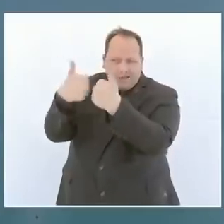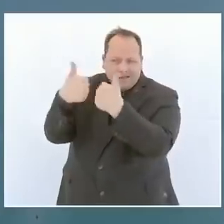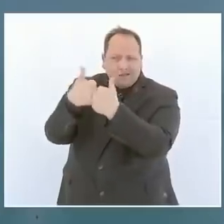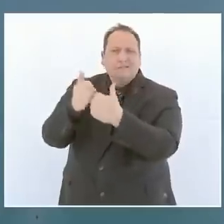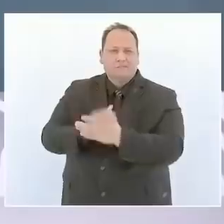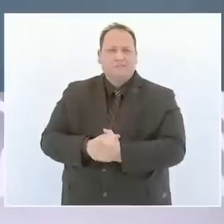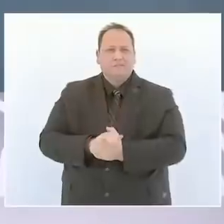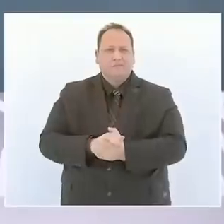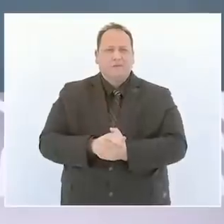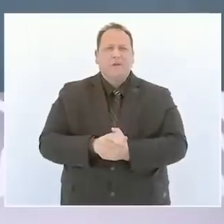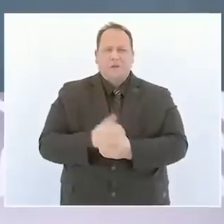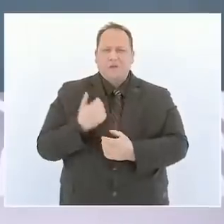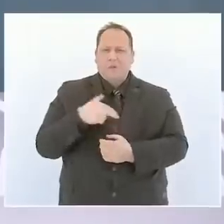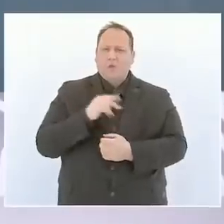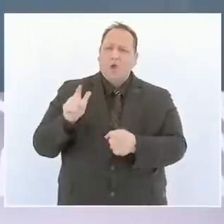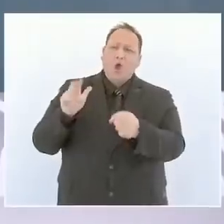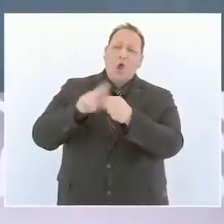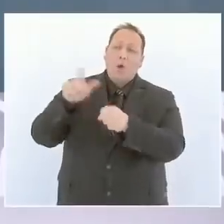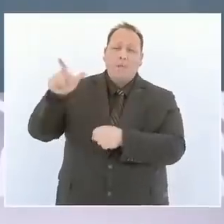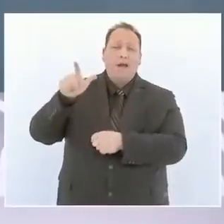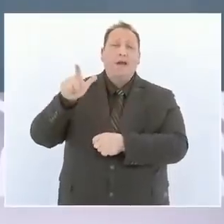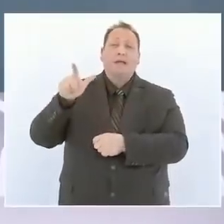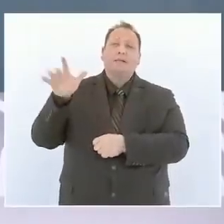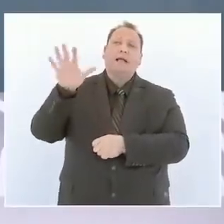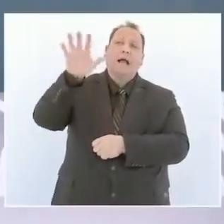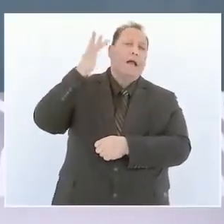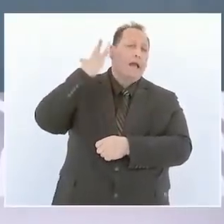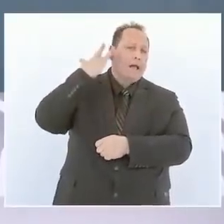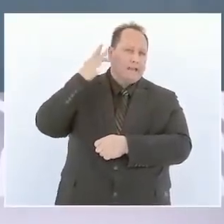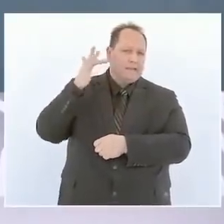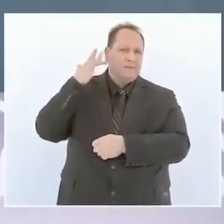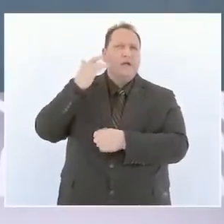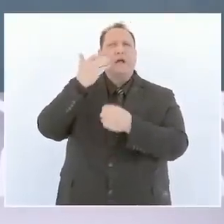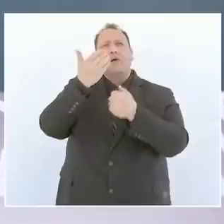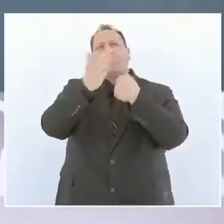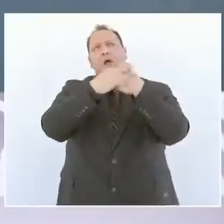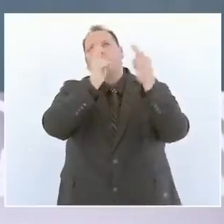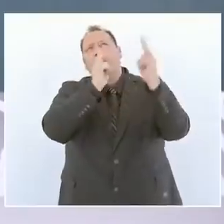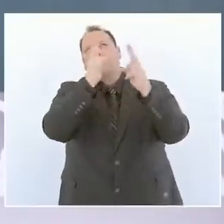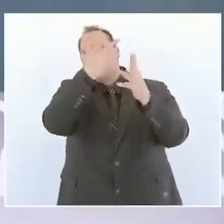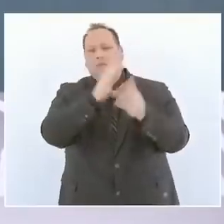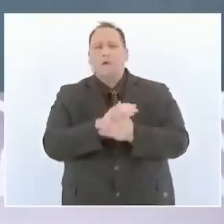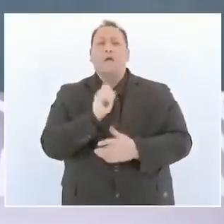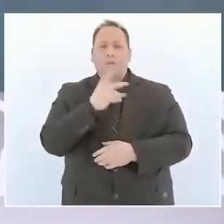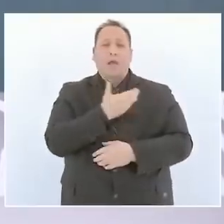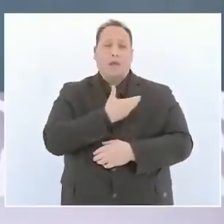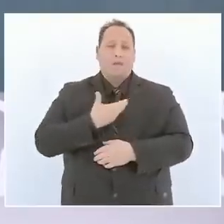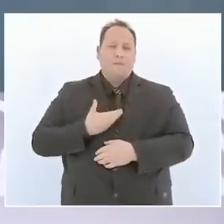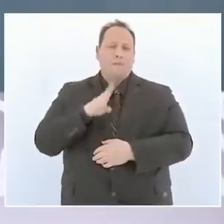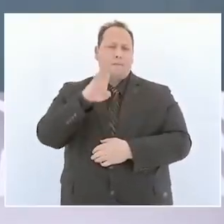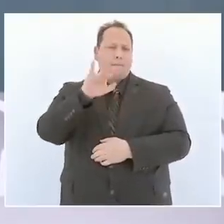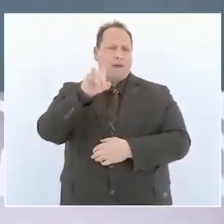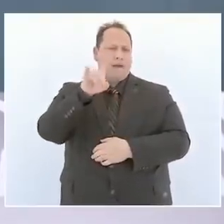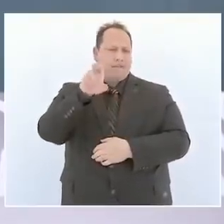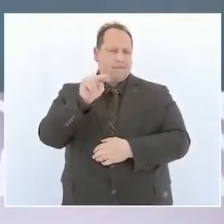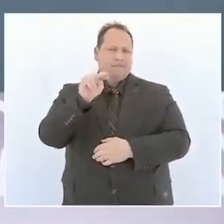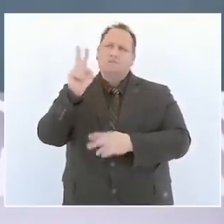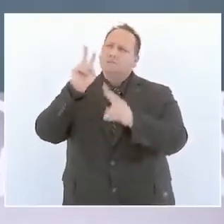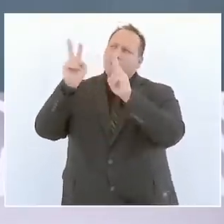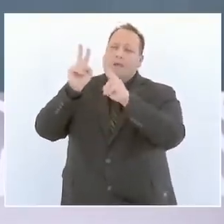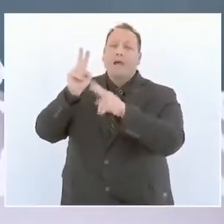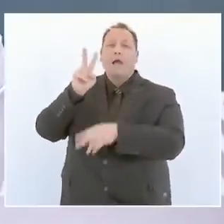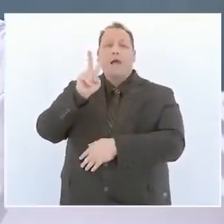hablar con el gobernador de California y desde luego con el presidente Biden, con